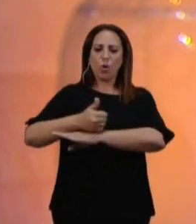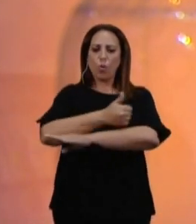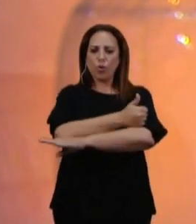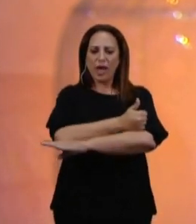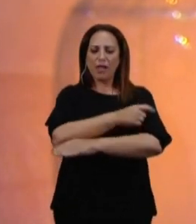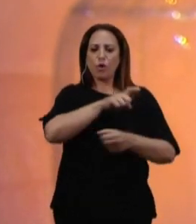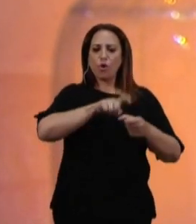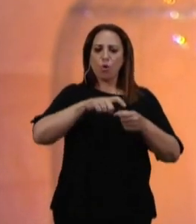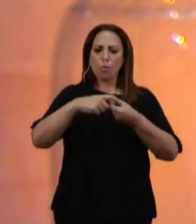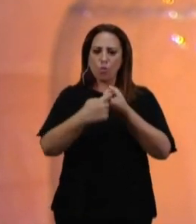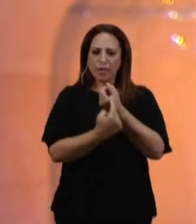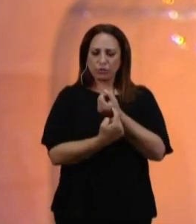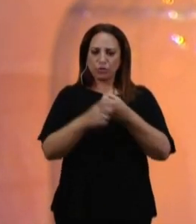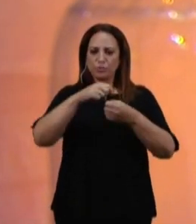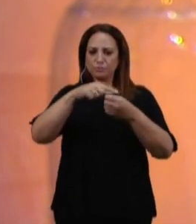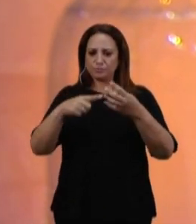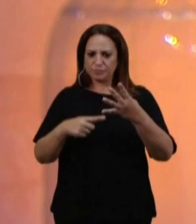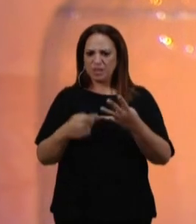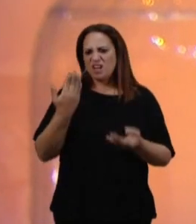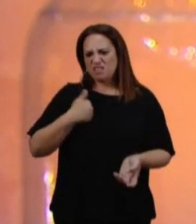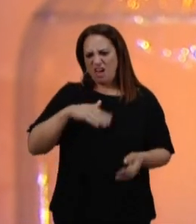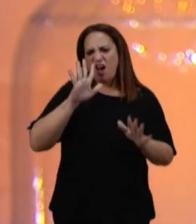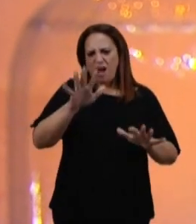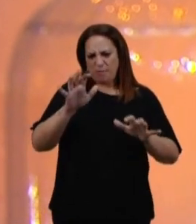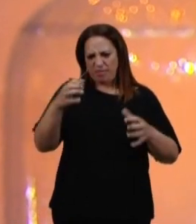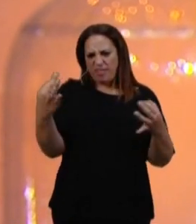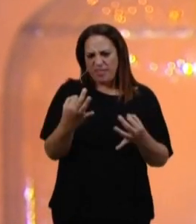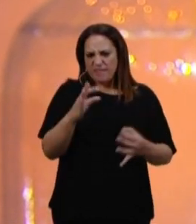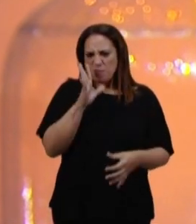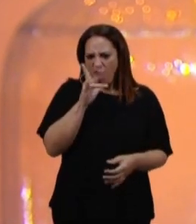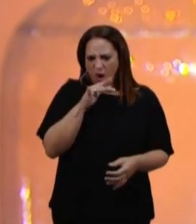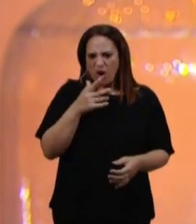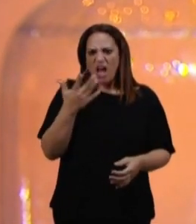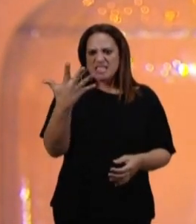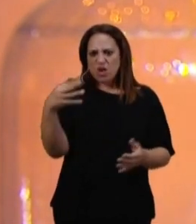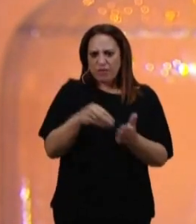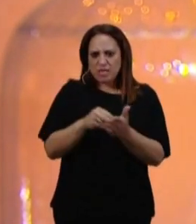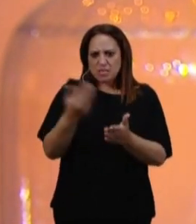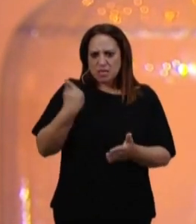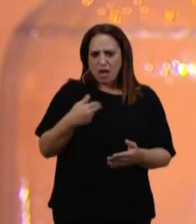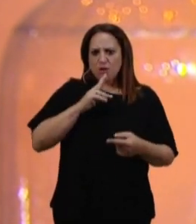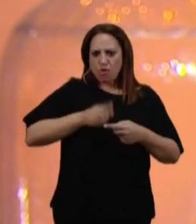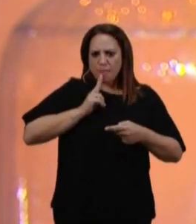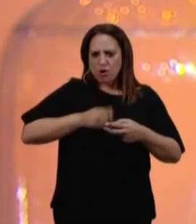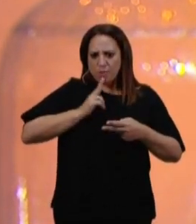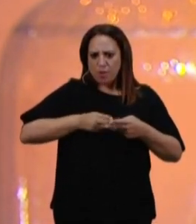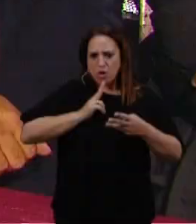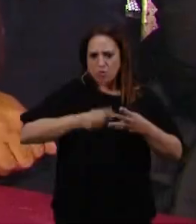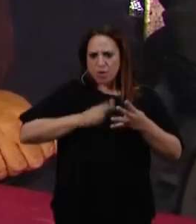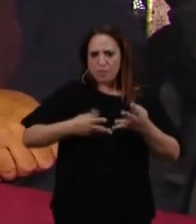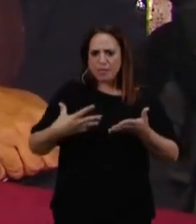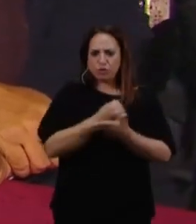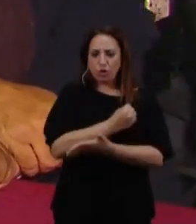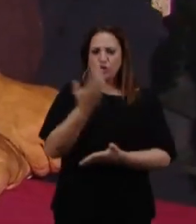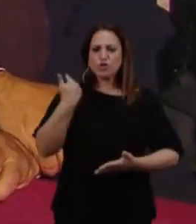personas que a continuación se relacionan. Ya se las tienes que aprender, porque nombrarlo ahora sería la quinta vez. Una vez que las murgas han